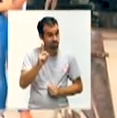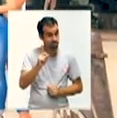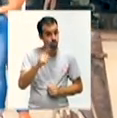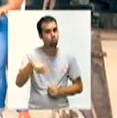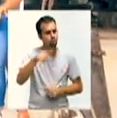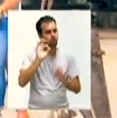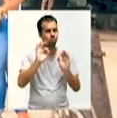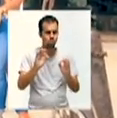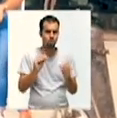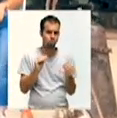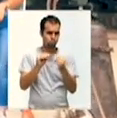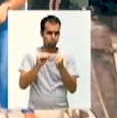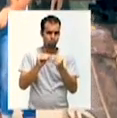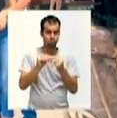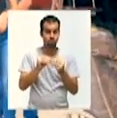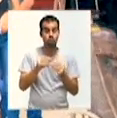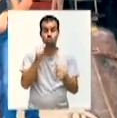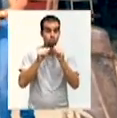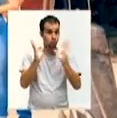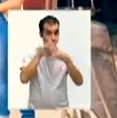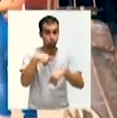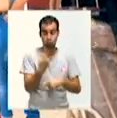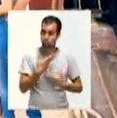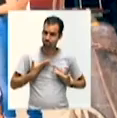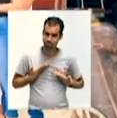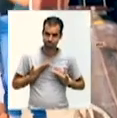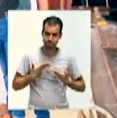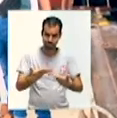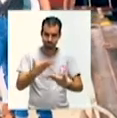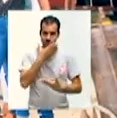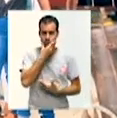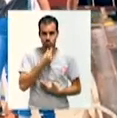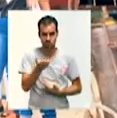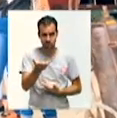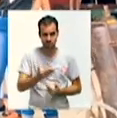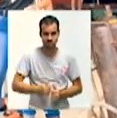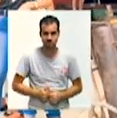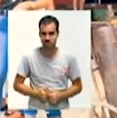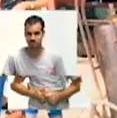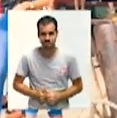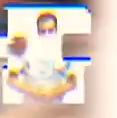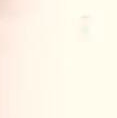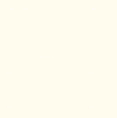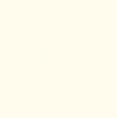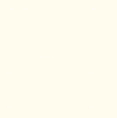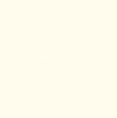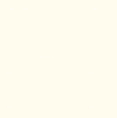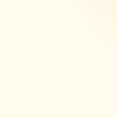perder, quédate siempre con nosotros, porque somos, y que no lo dude nadie, Jóvenes por la Vida.